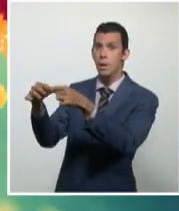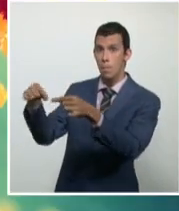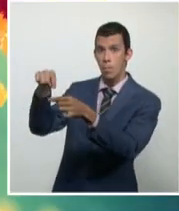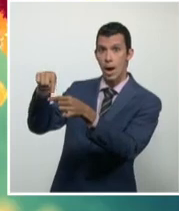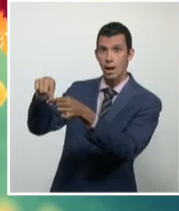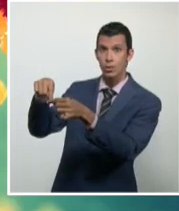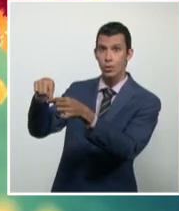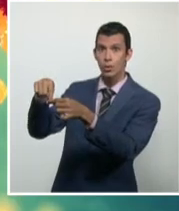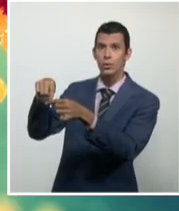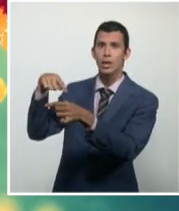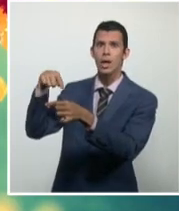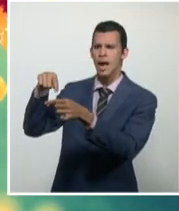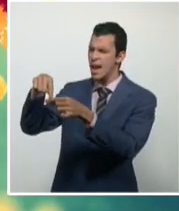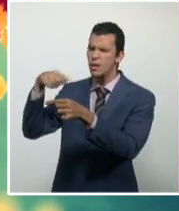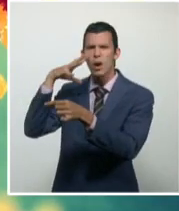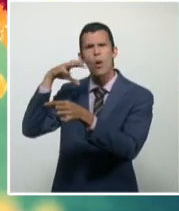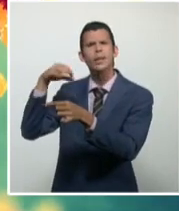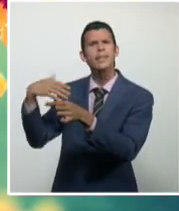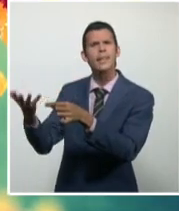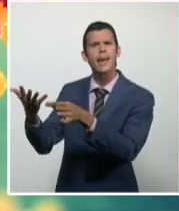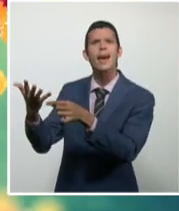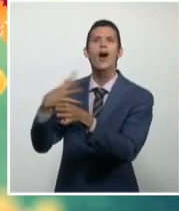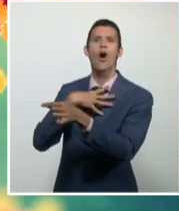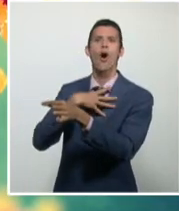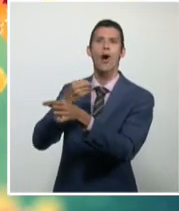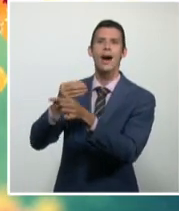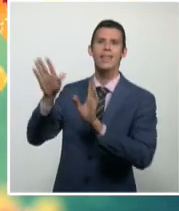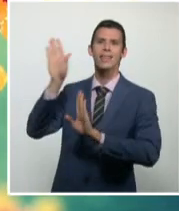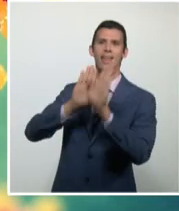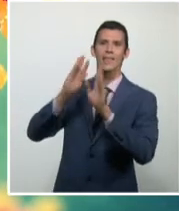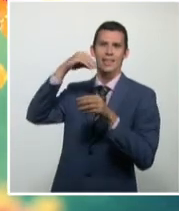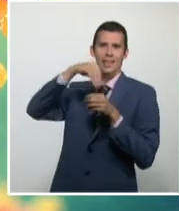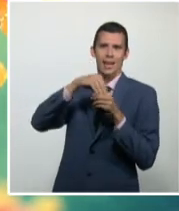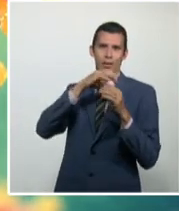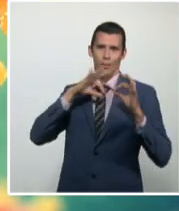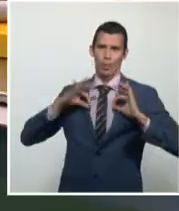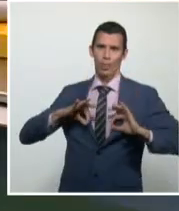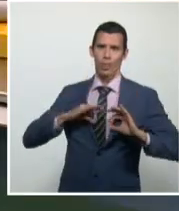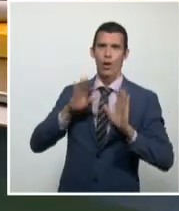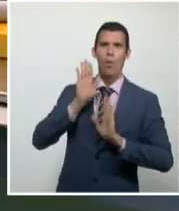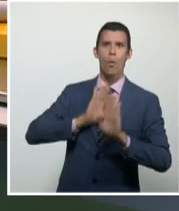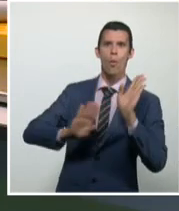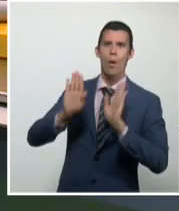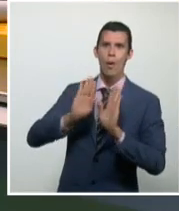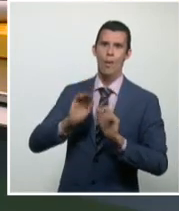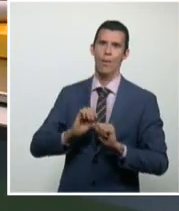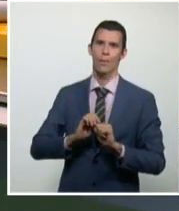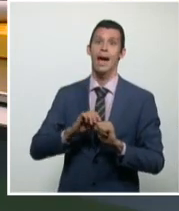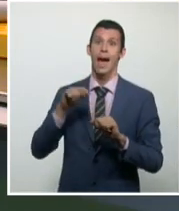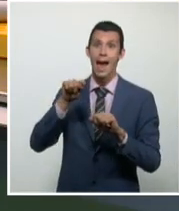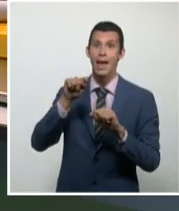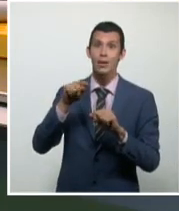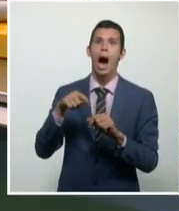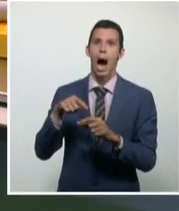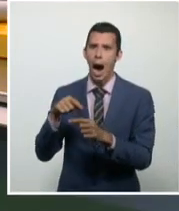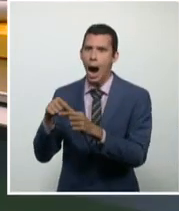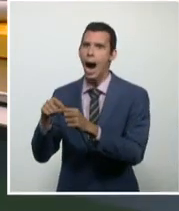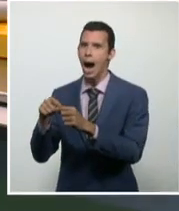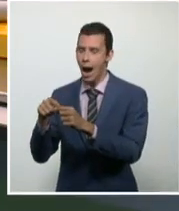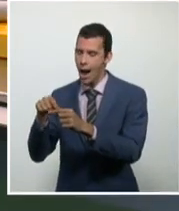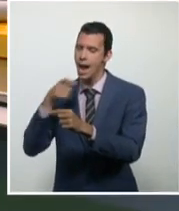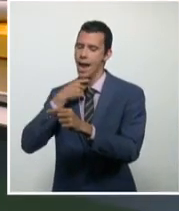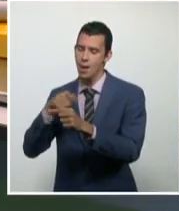a partir de entre el quinto y el séptimo día de aparecido los primeros síntomas de la enfermedad si un individuo da negativo al test puede